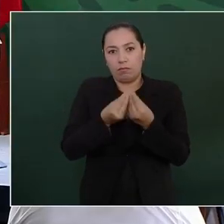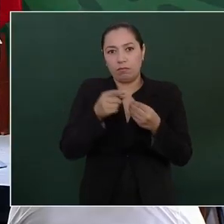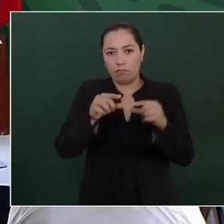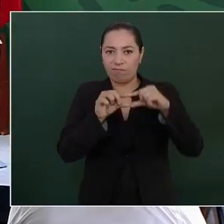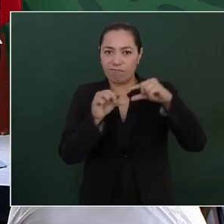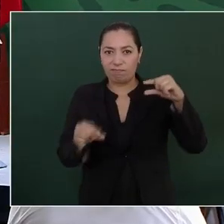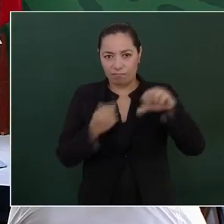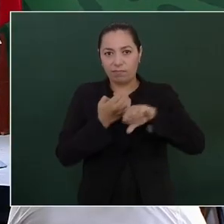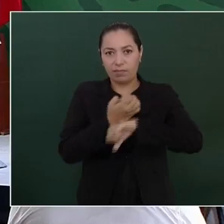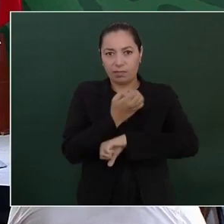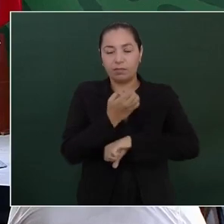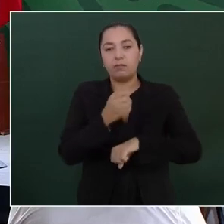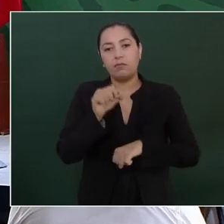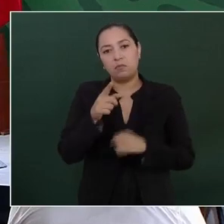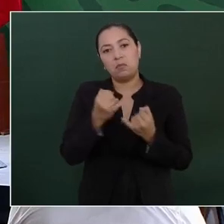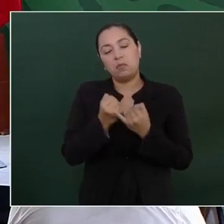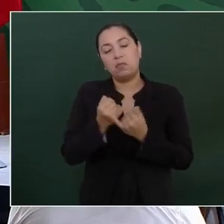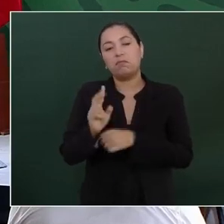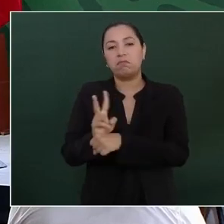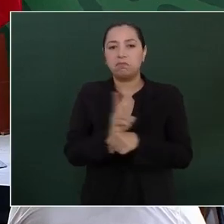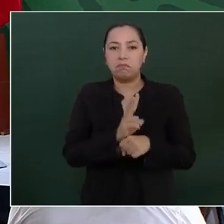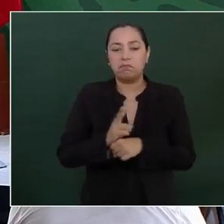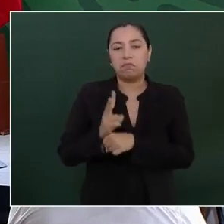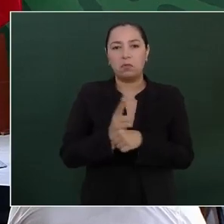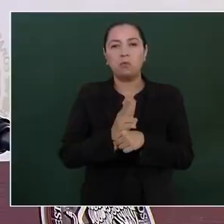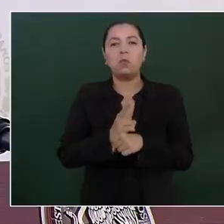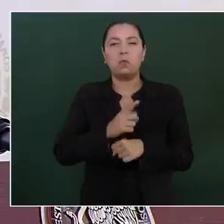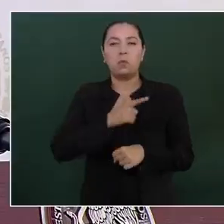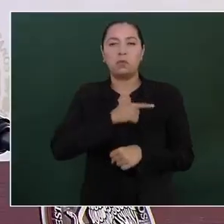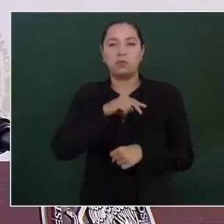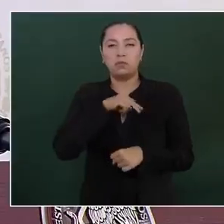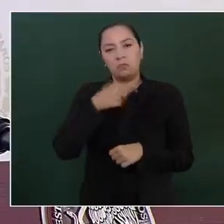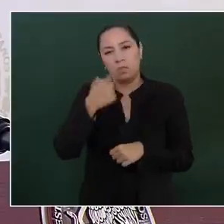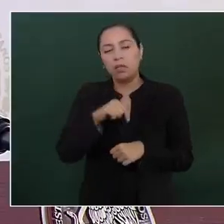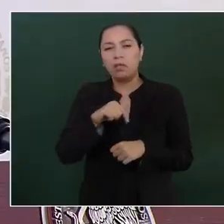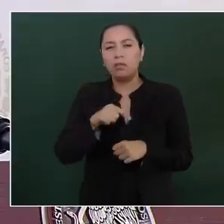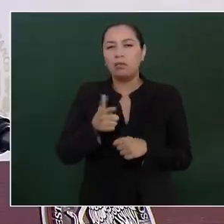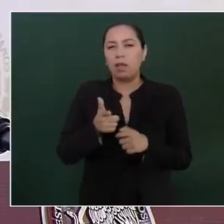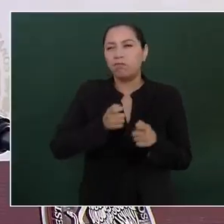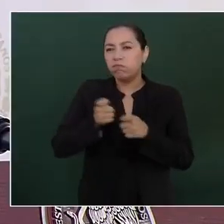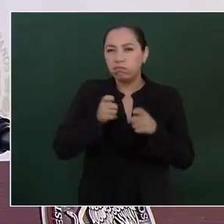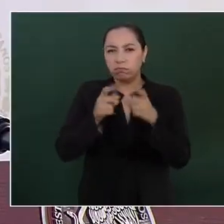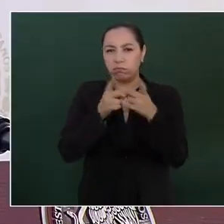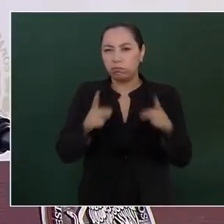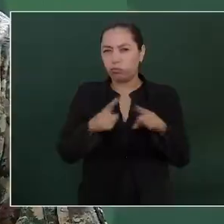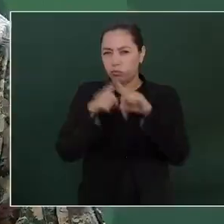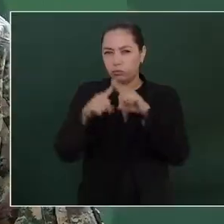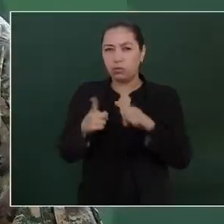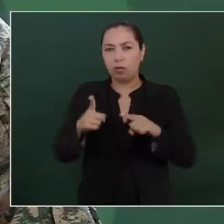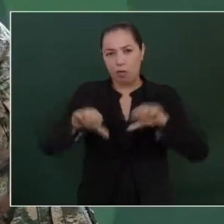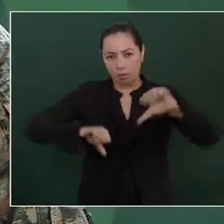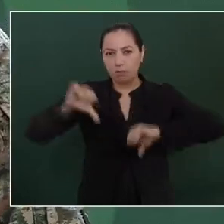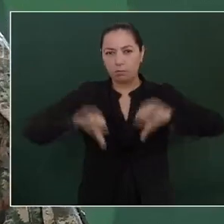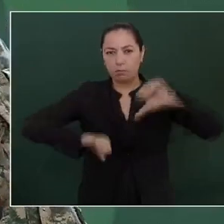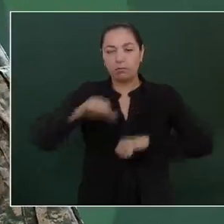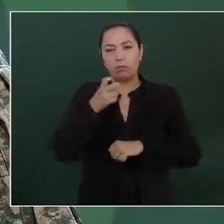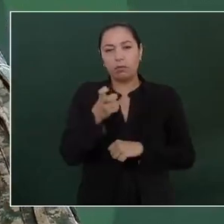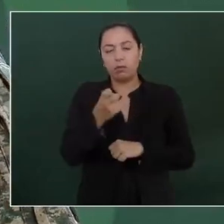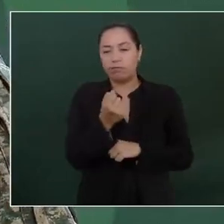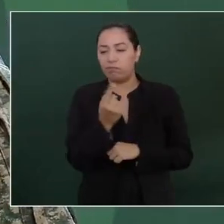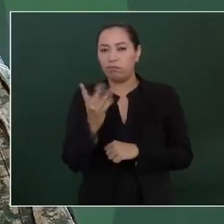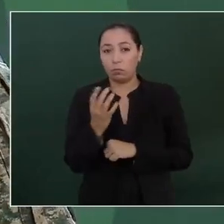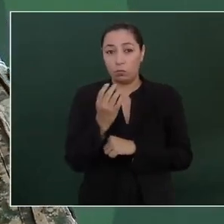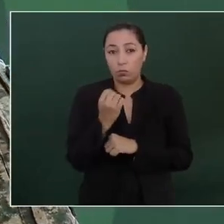esta división es de la Guardia Nacional para poder desarrollar todas sus actividades. Entonces, en estas 9